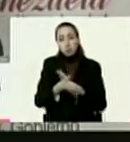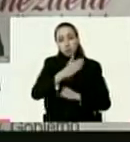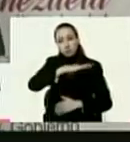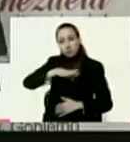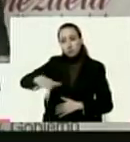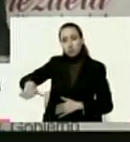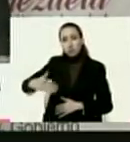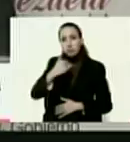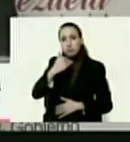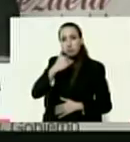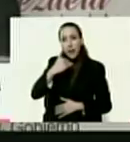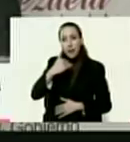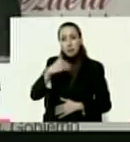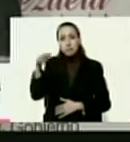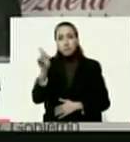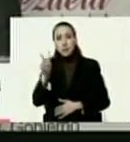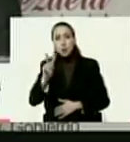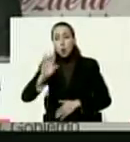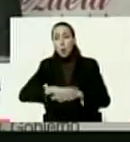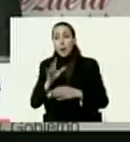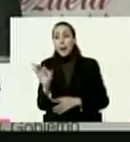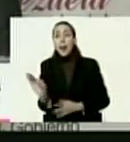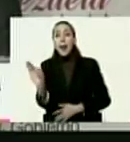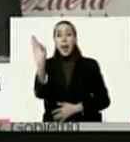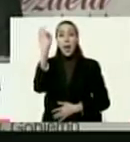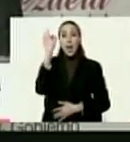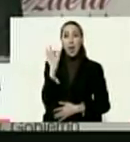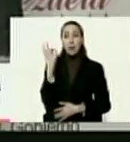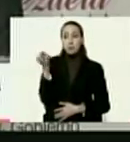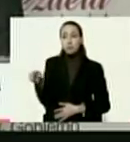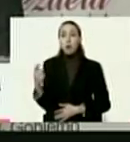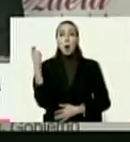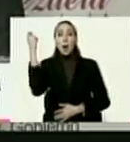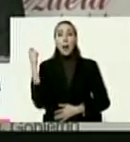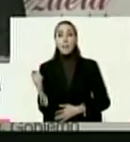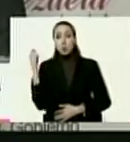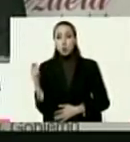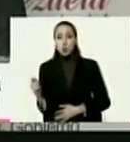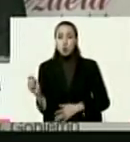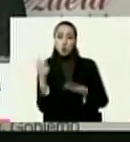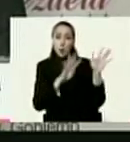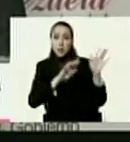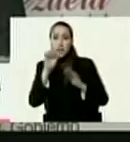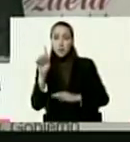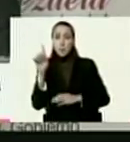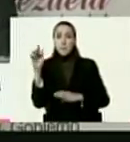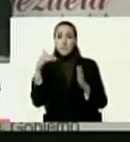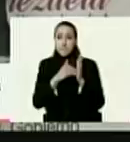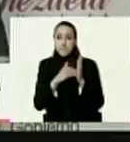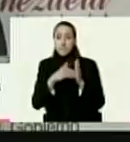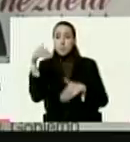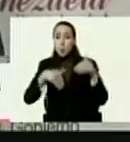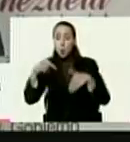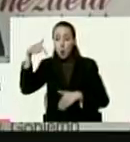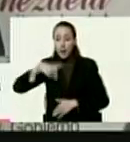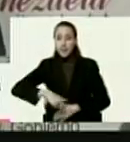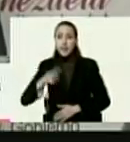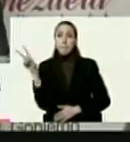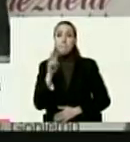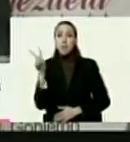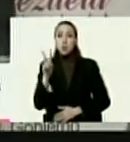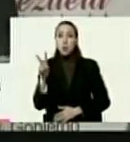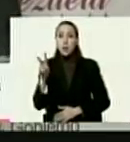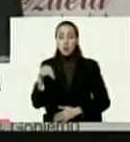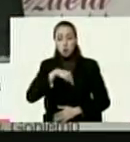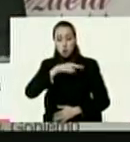Venezuela. Fue electo diputado con 91 mil votos. En Venezuela